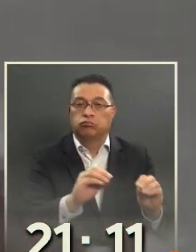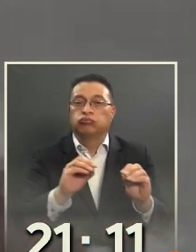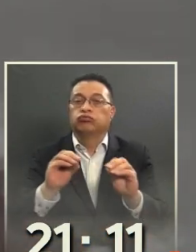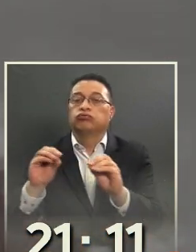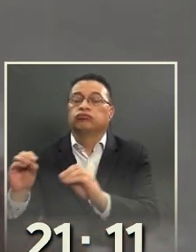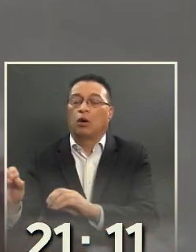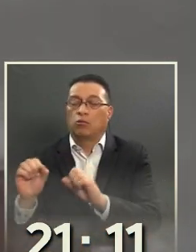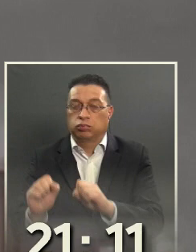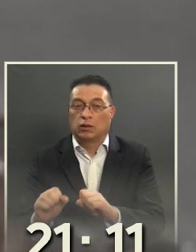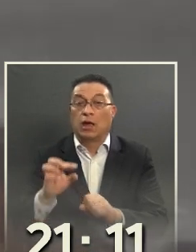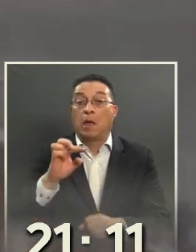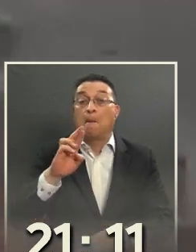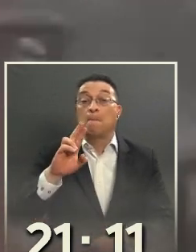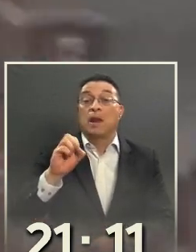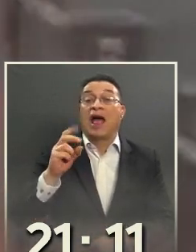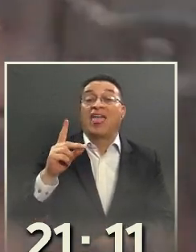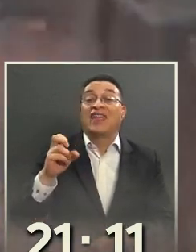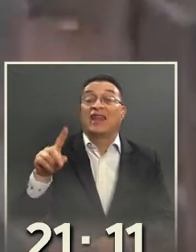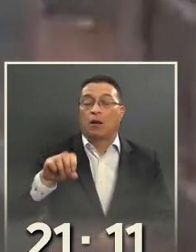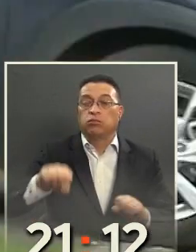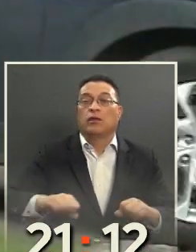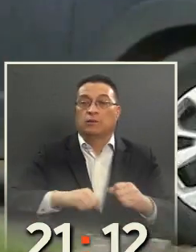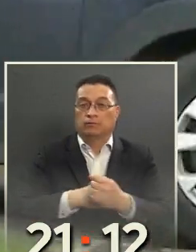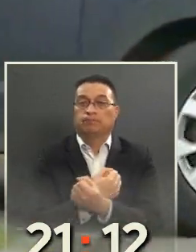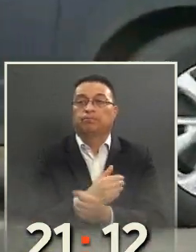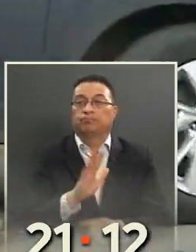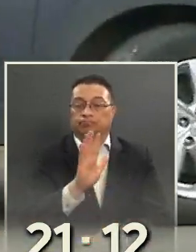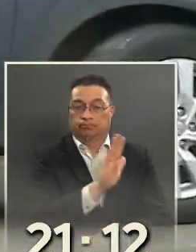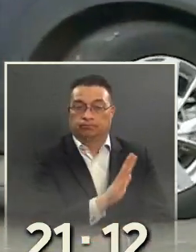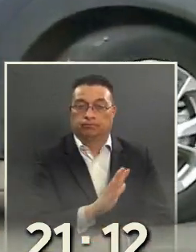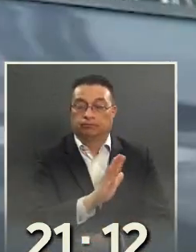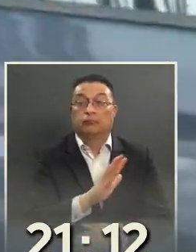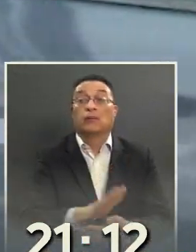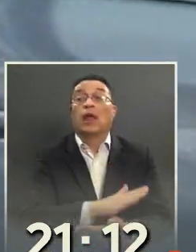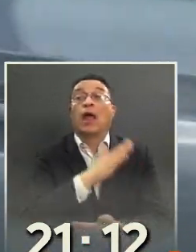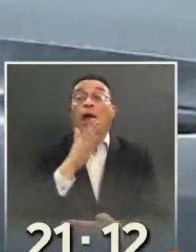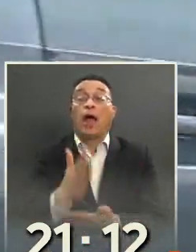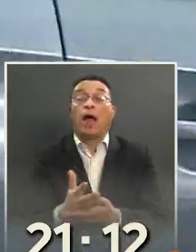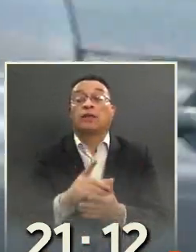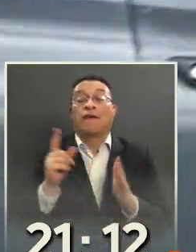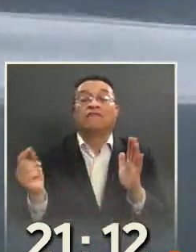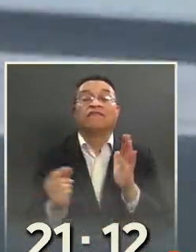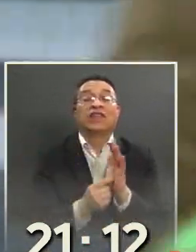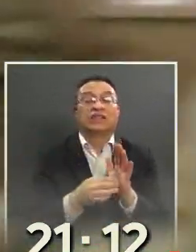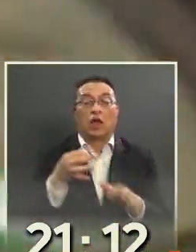Pradenas podría seguir tras las rejas, al menos hasta que haya fecha de juicio.